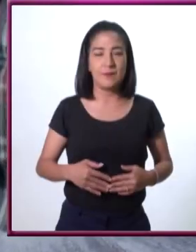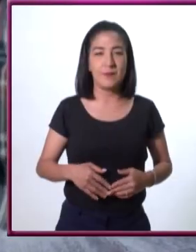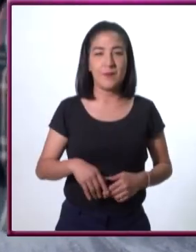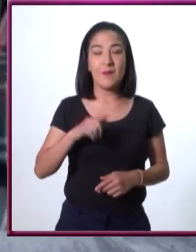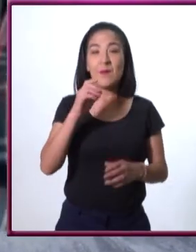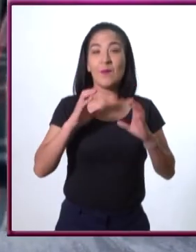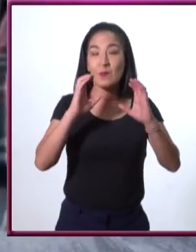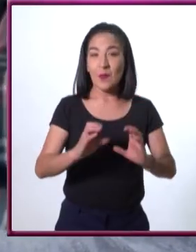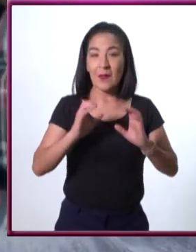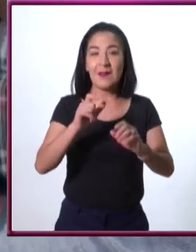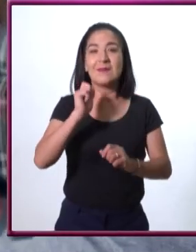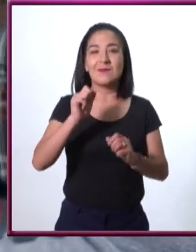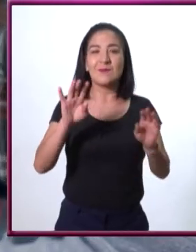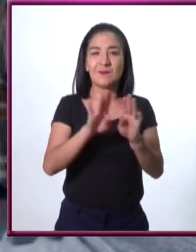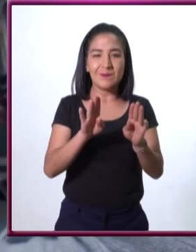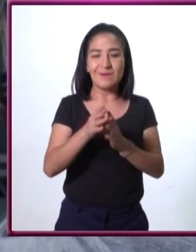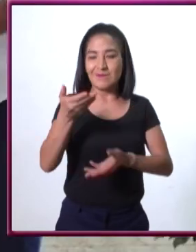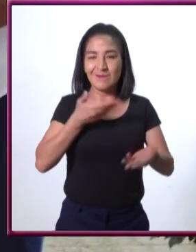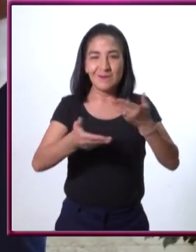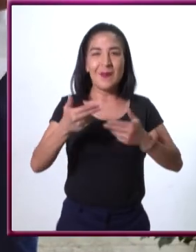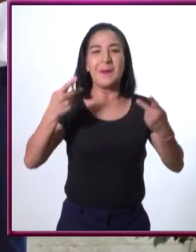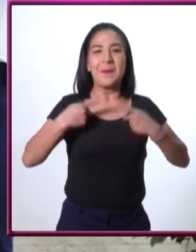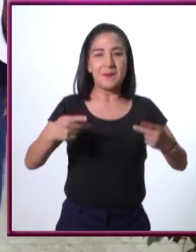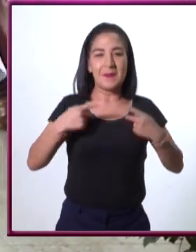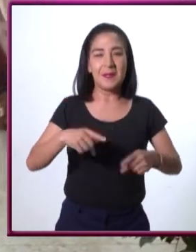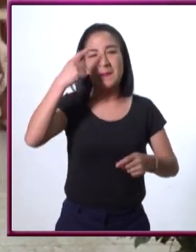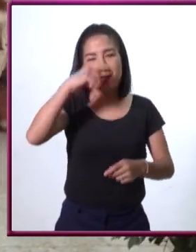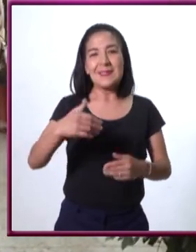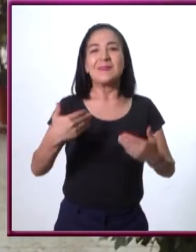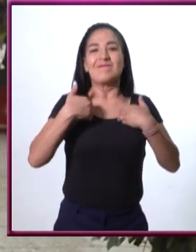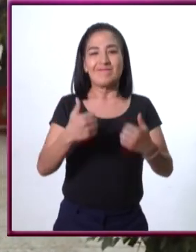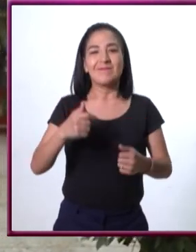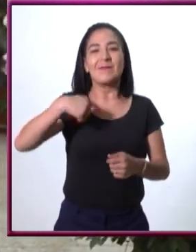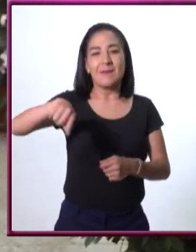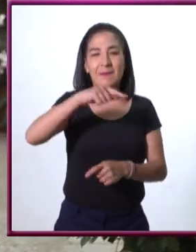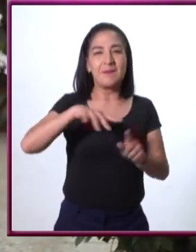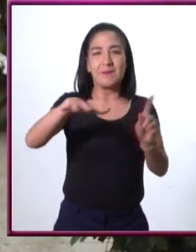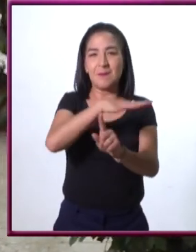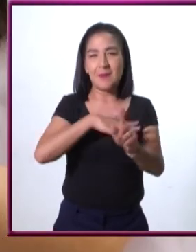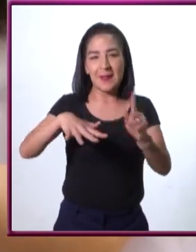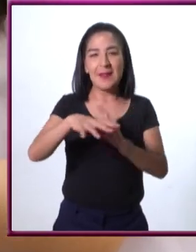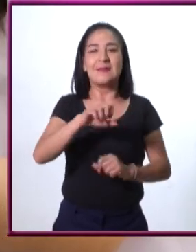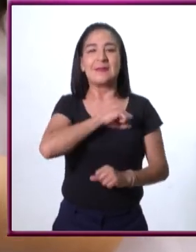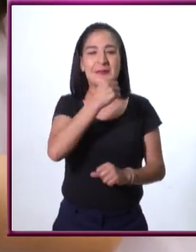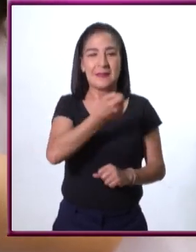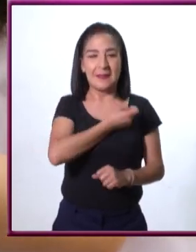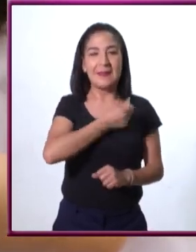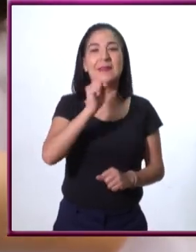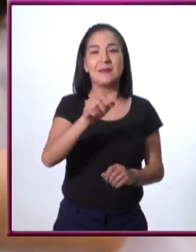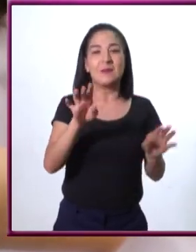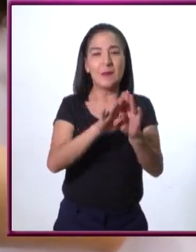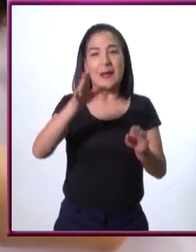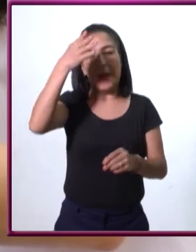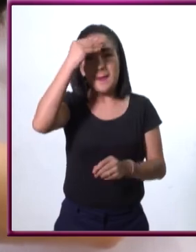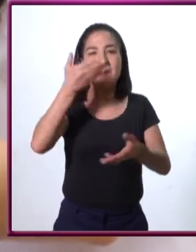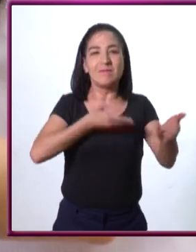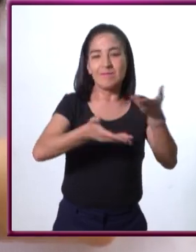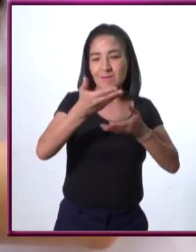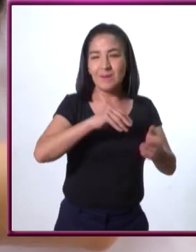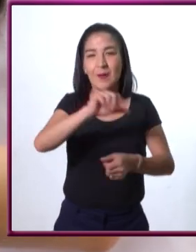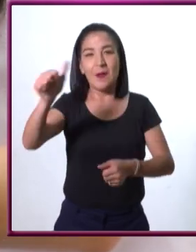Cultivar buenas relaciones humanas es fundamental en la construcción de sociedades emocionalmente sanas. Se dice que aprender a relacionarnos